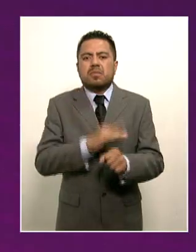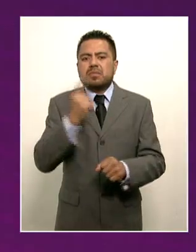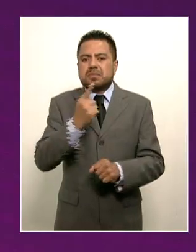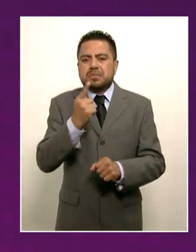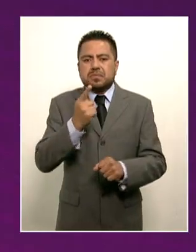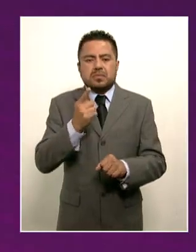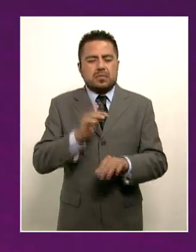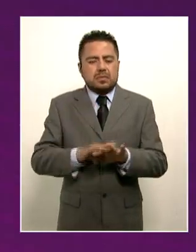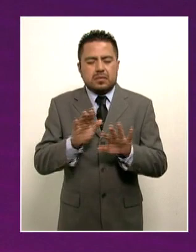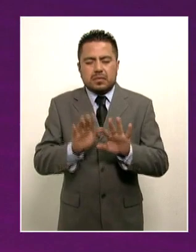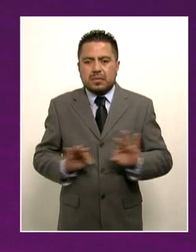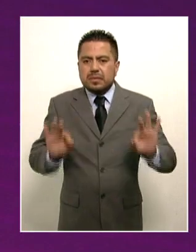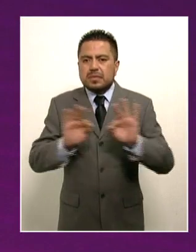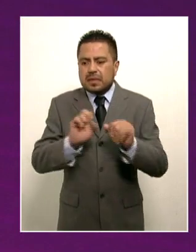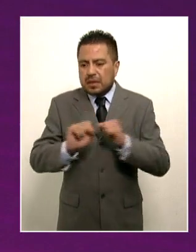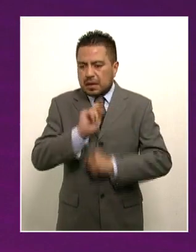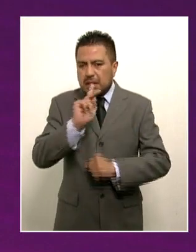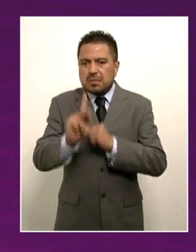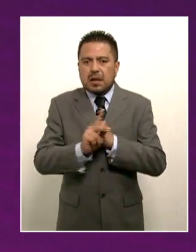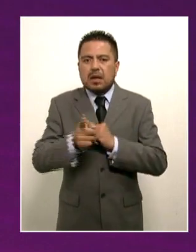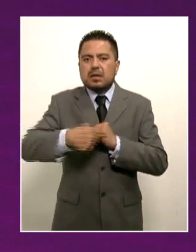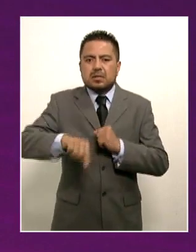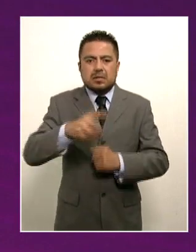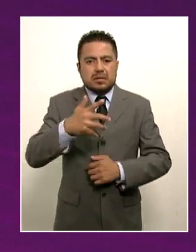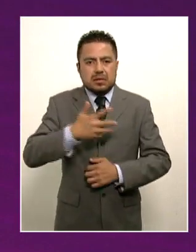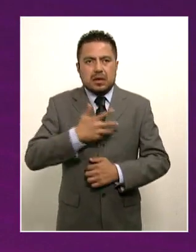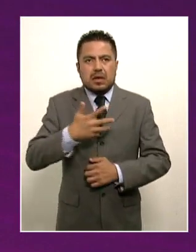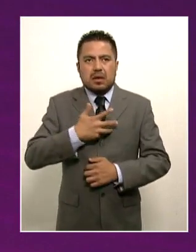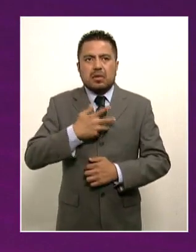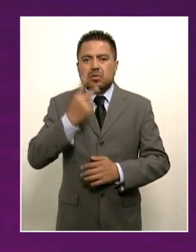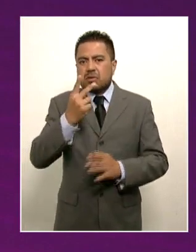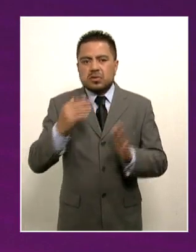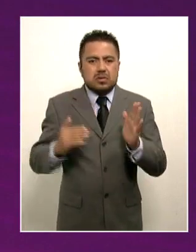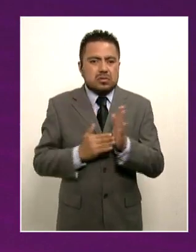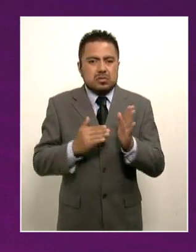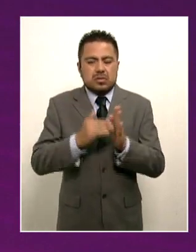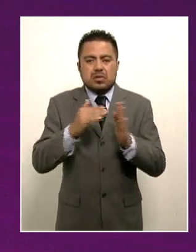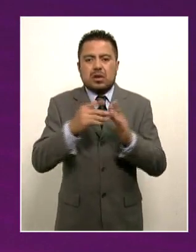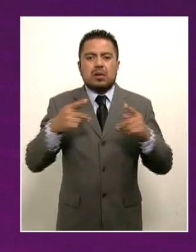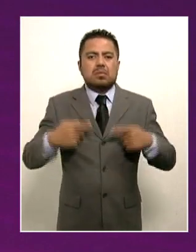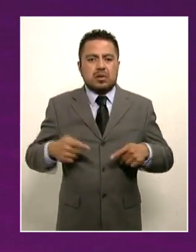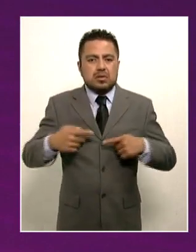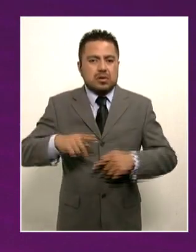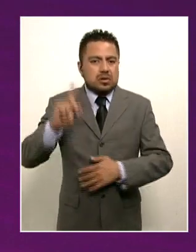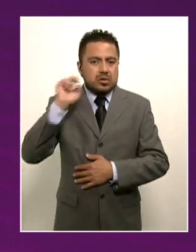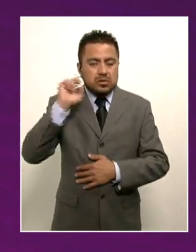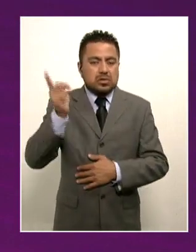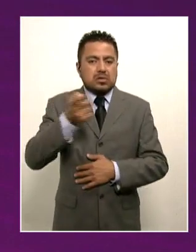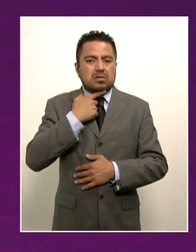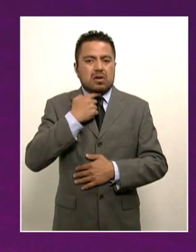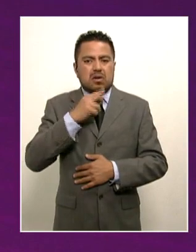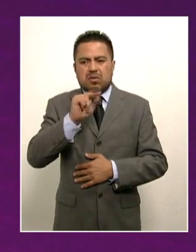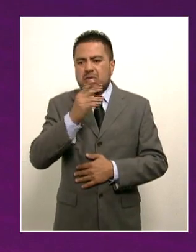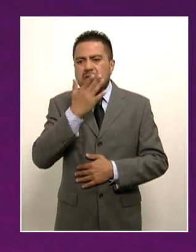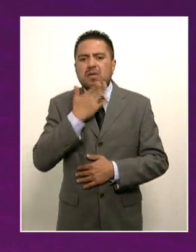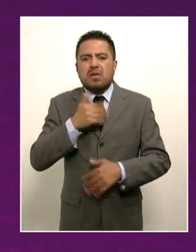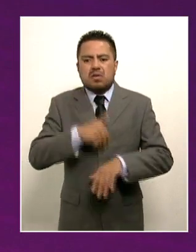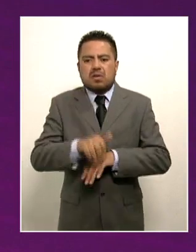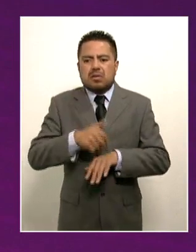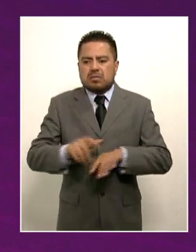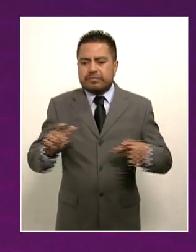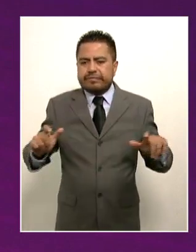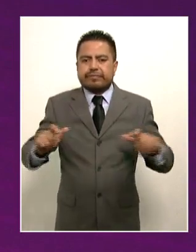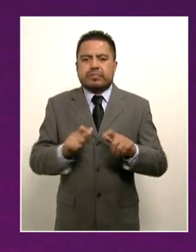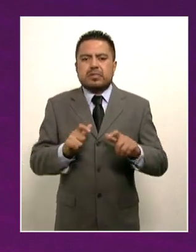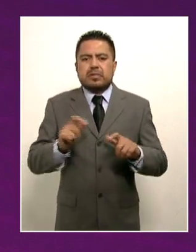algo tan fundamental. Y en un país donde tenemos 2,5 millones de personas sordas. O sea, no estamos hablando de un número pequeño.